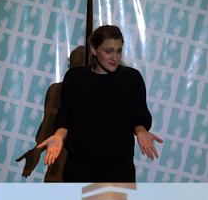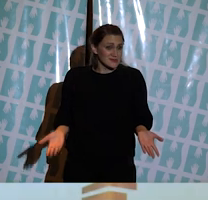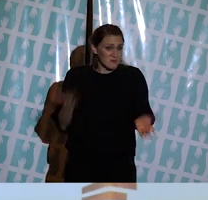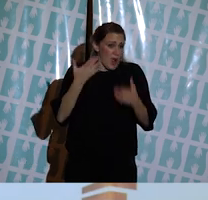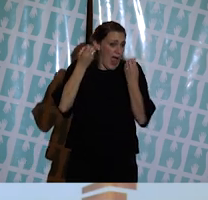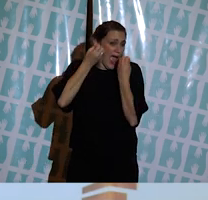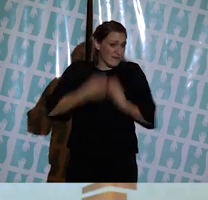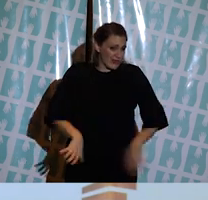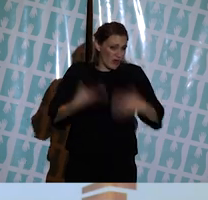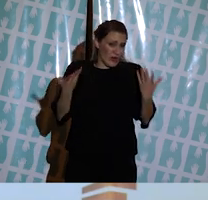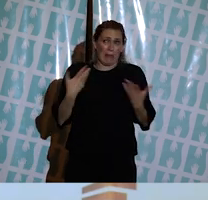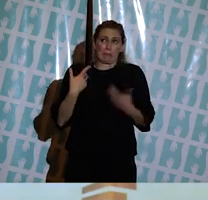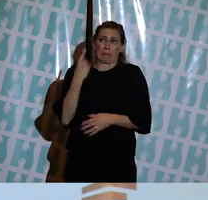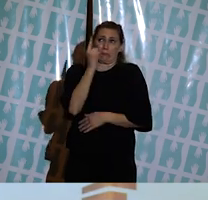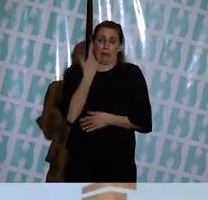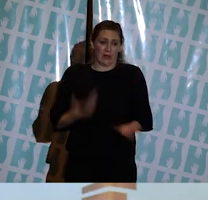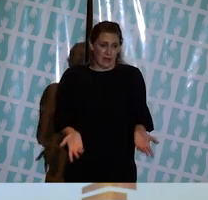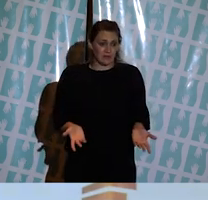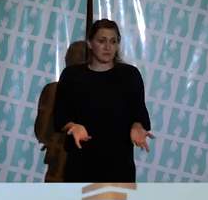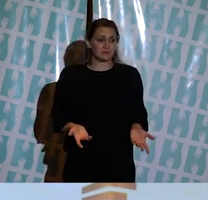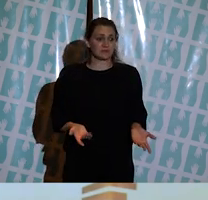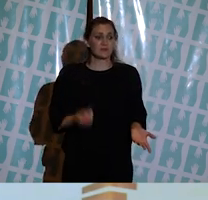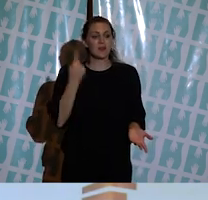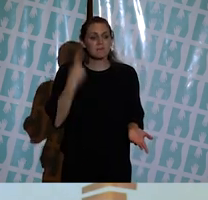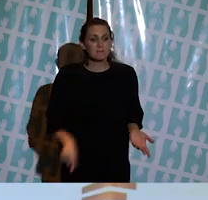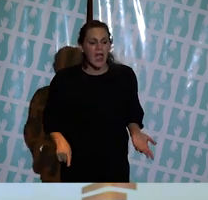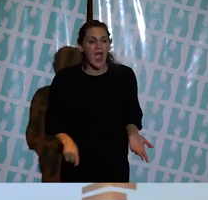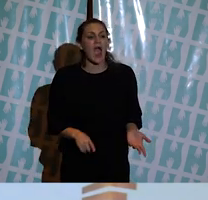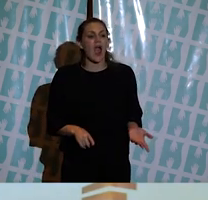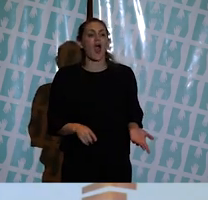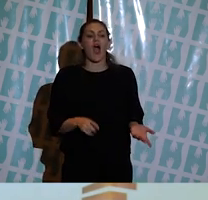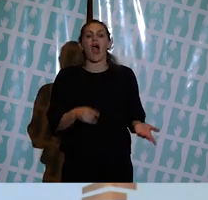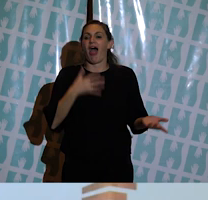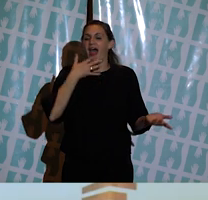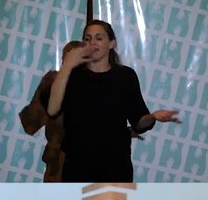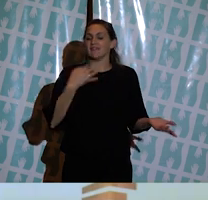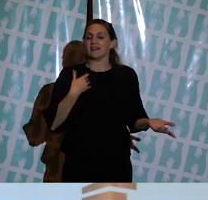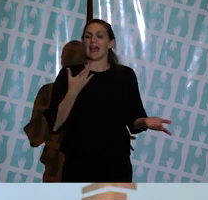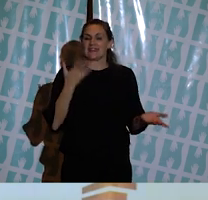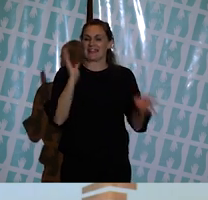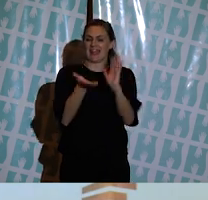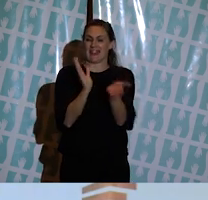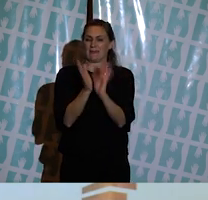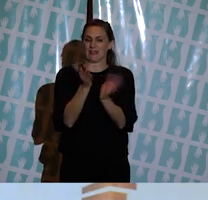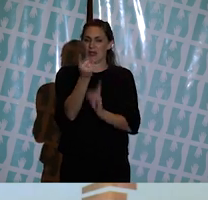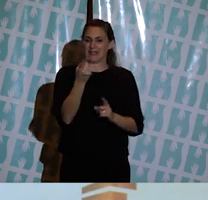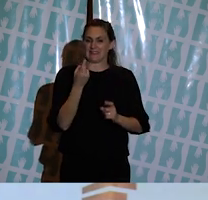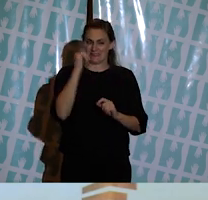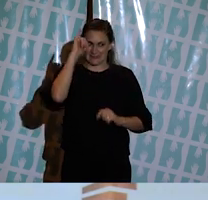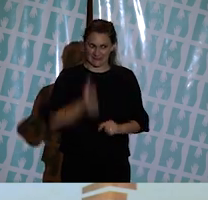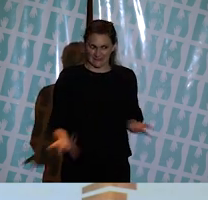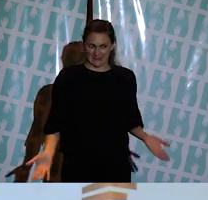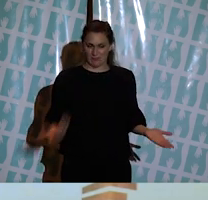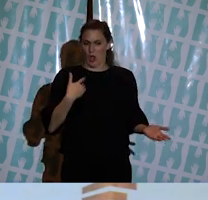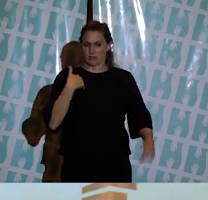bueno adaptativamente, ¿no es cierto? Pero definitivamente, por eso necesitan tratamiento, porque si siguen así,